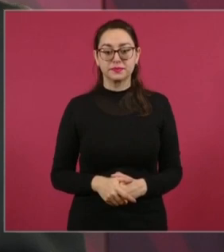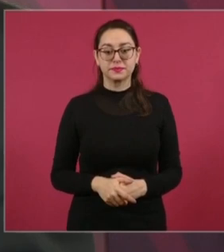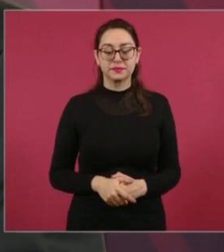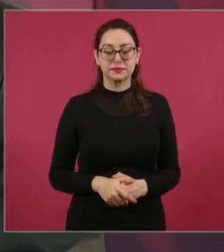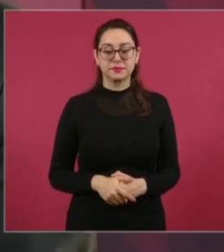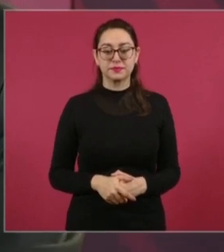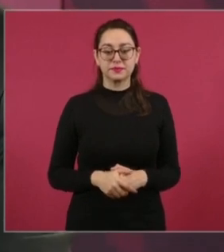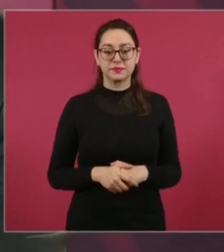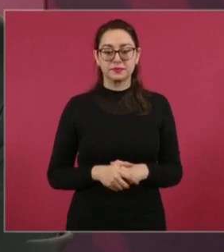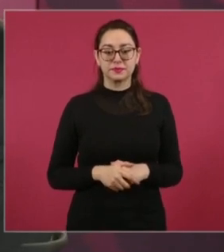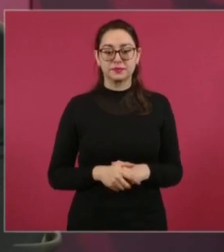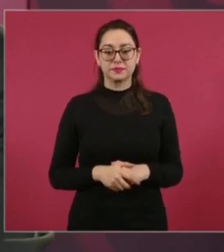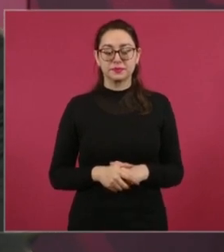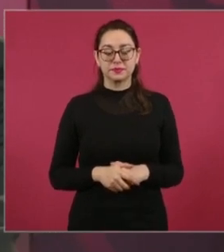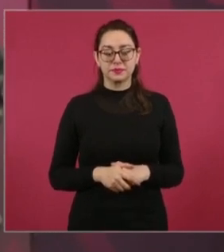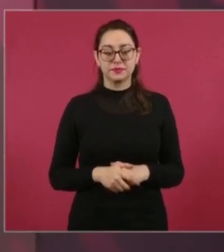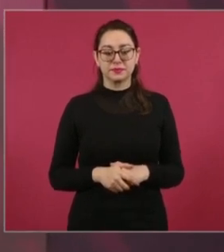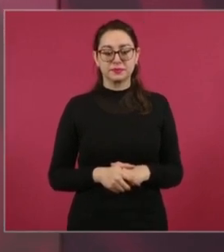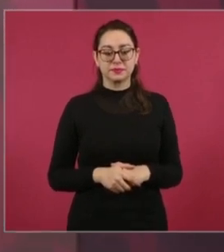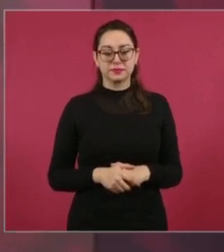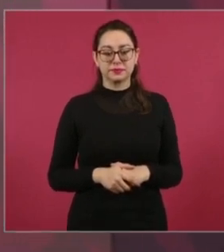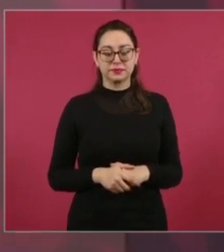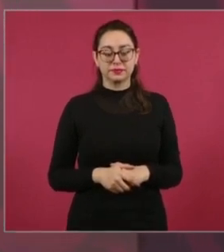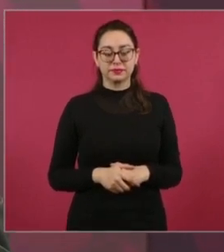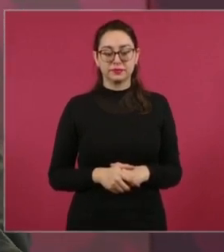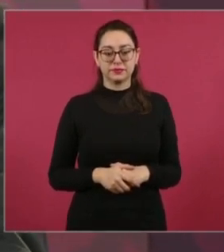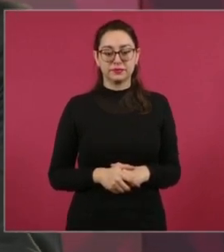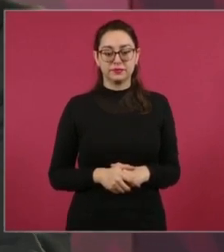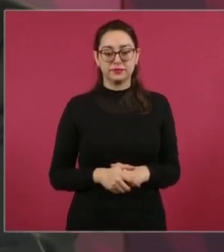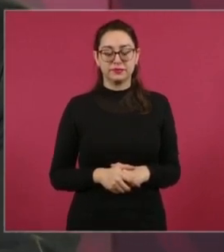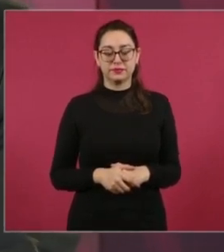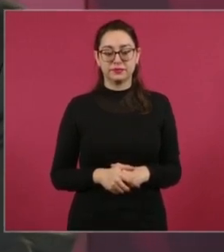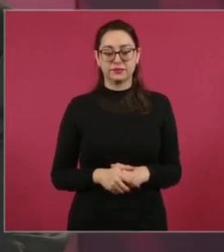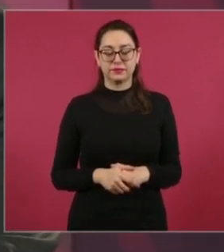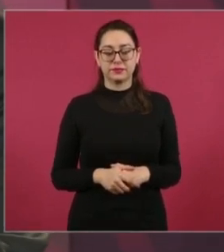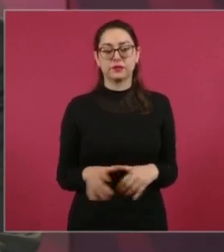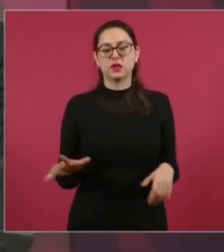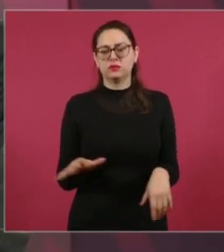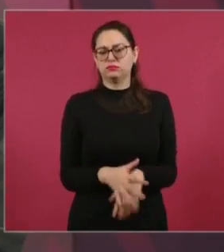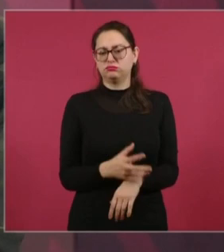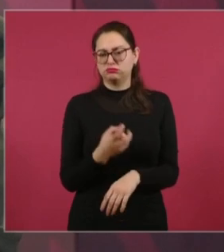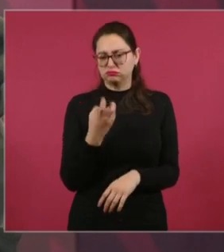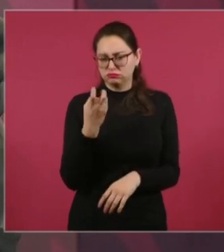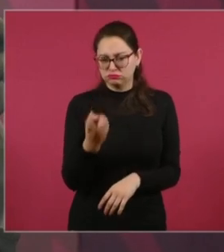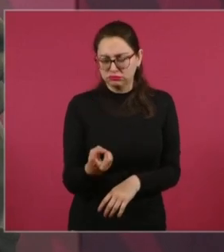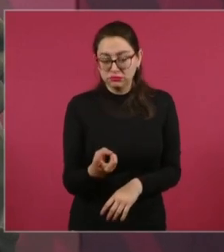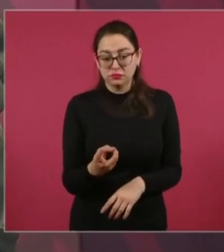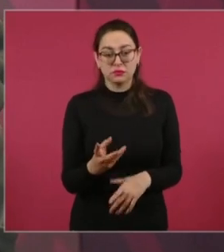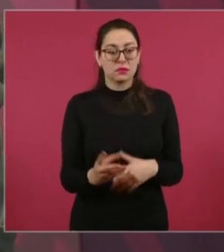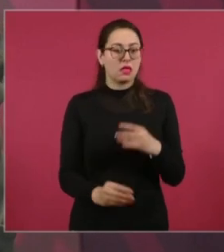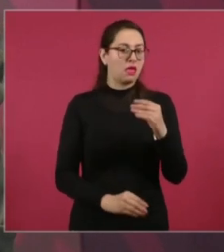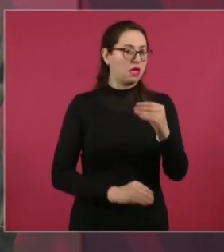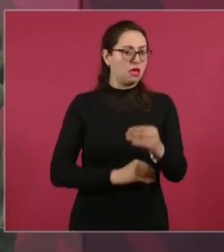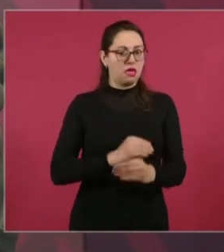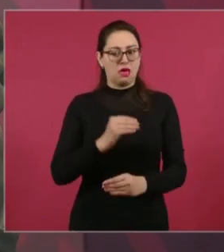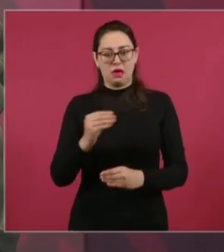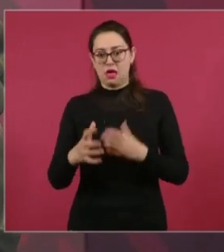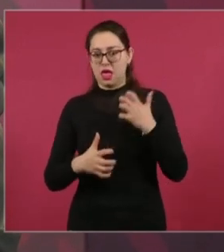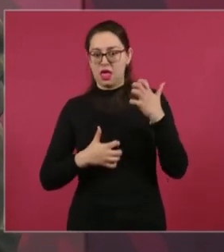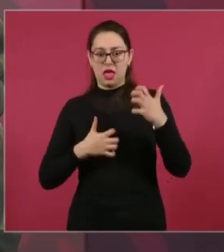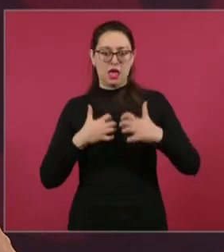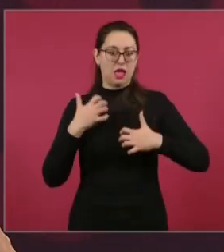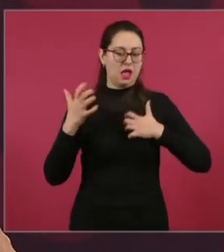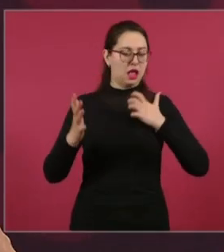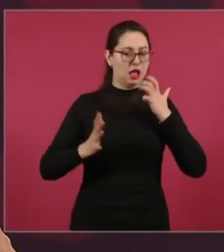Por eso no hay que pelearse ni enojarse ni